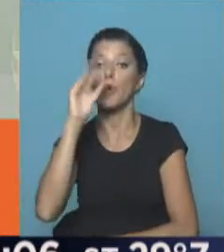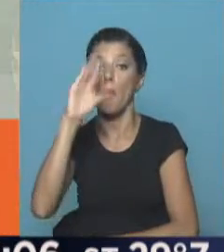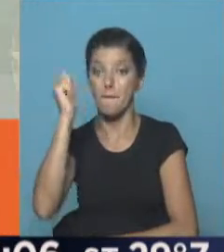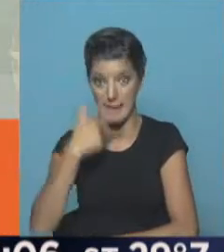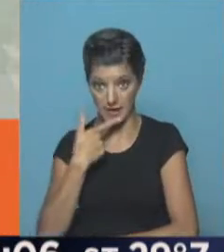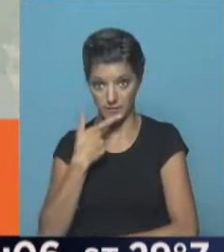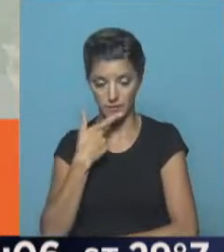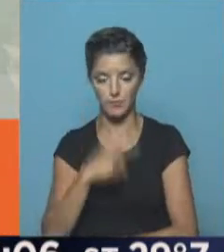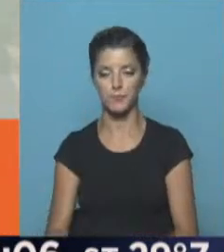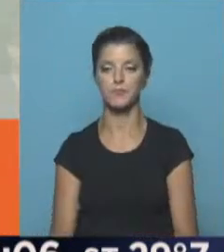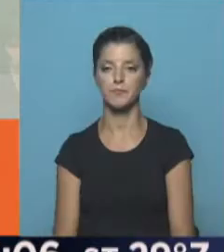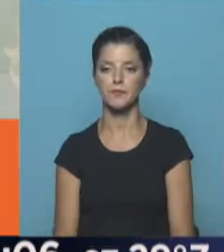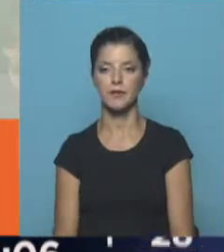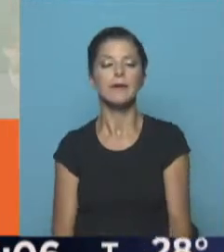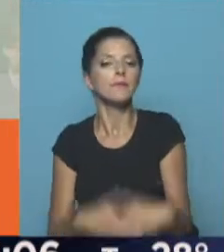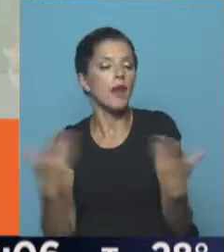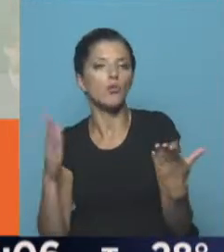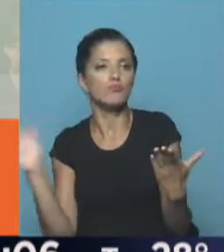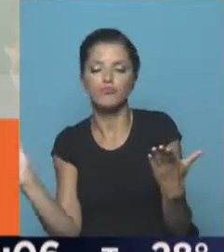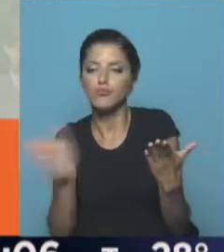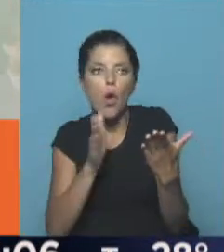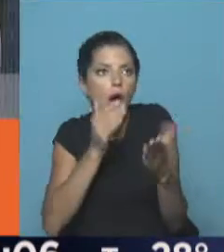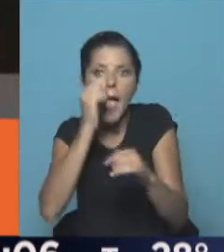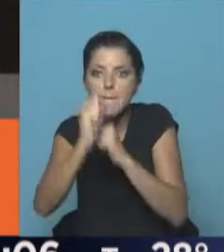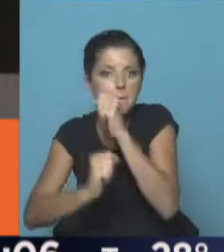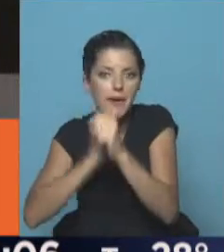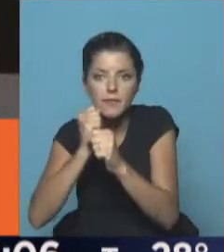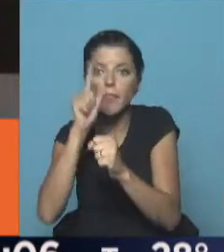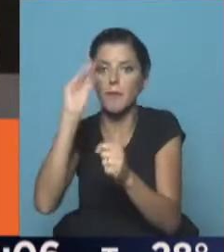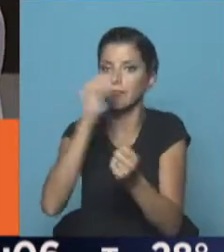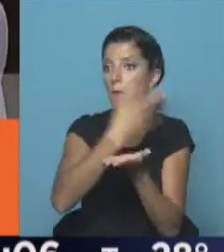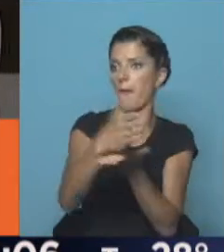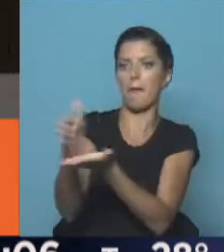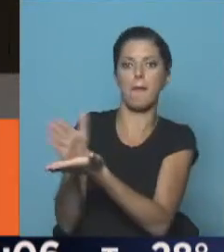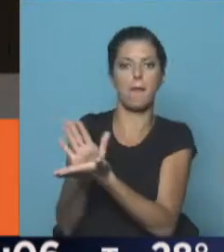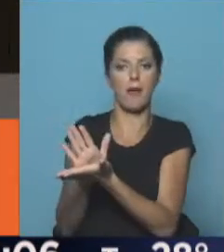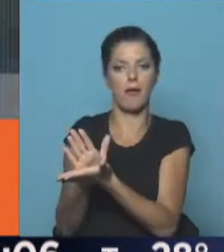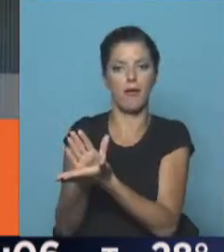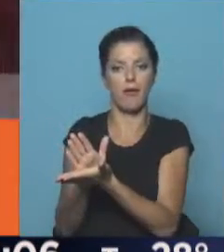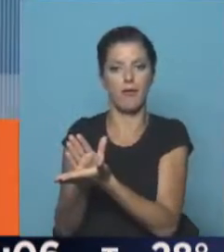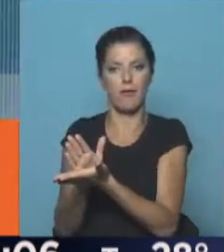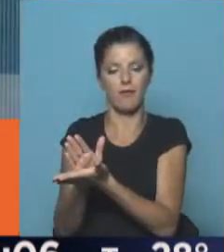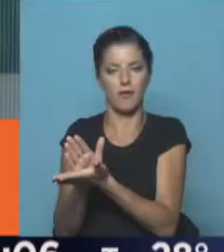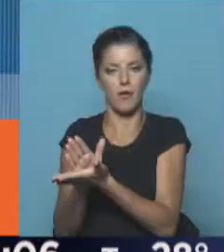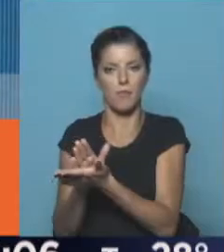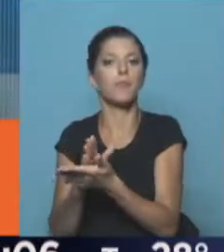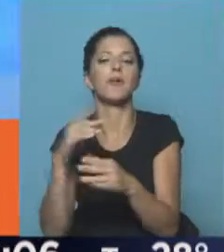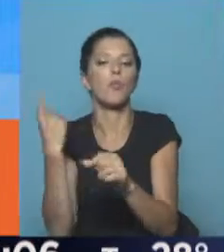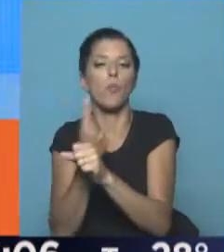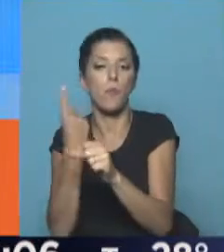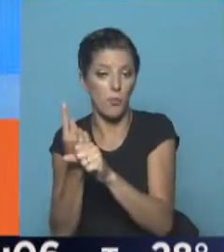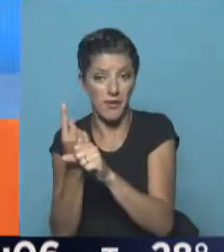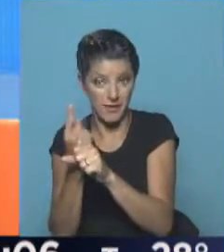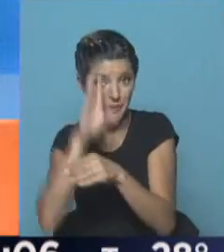claro fueron excluidas todas las empresas brasileras por estar no idóneas por los problemas en la justicia